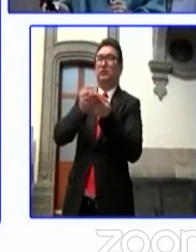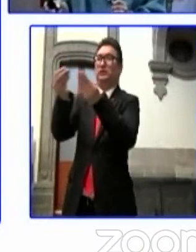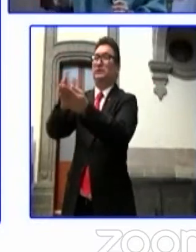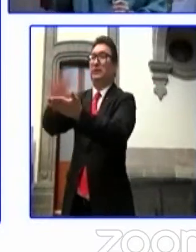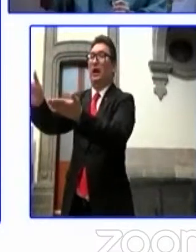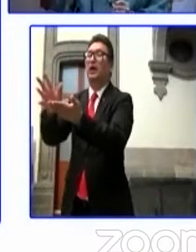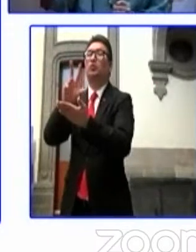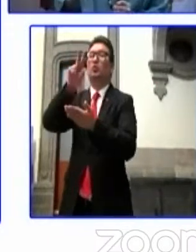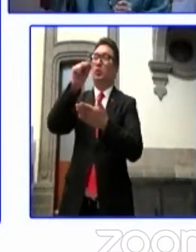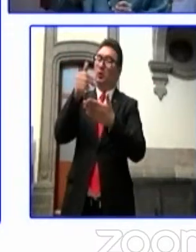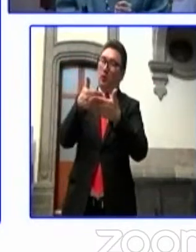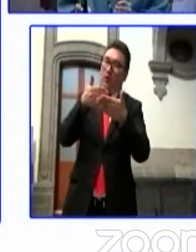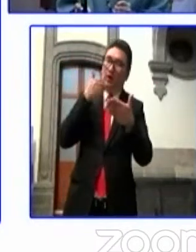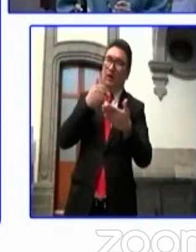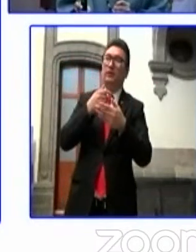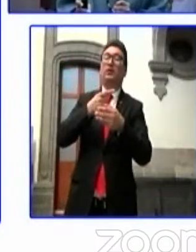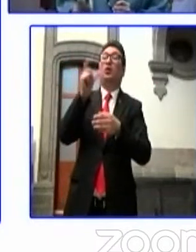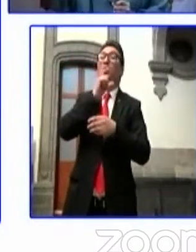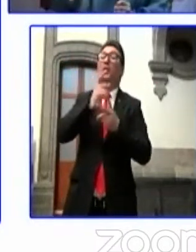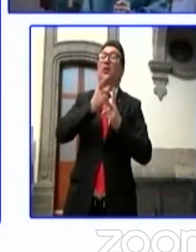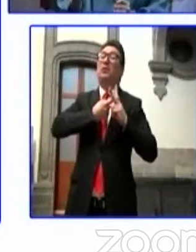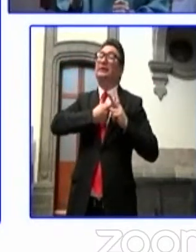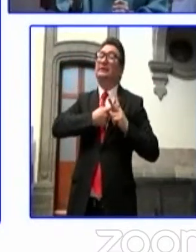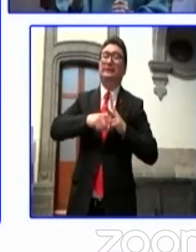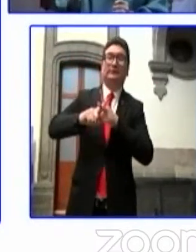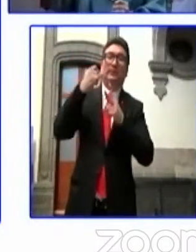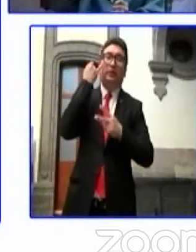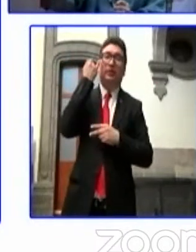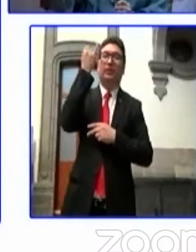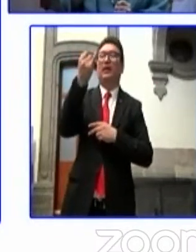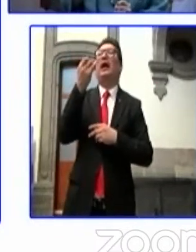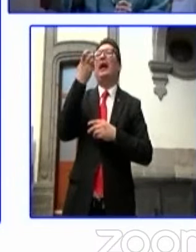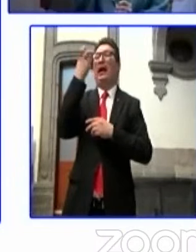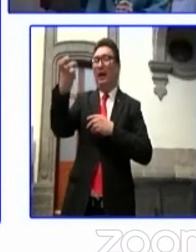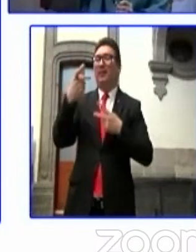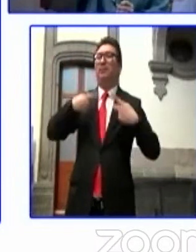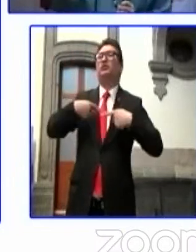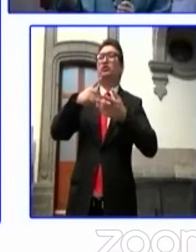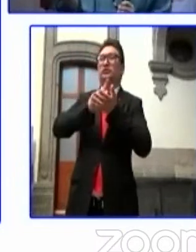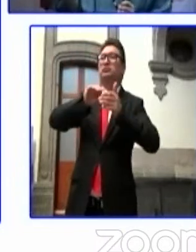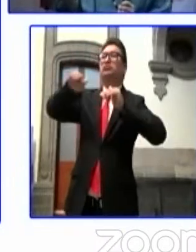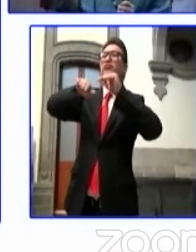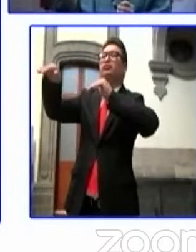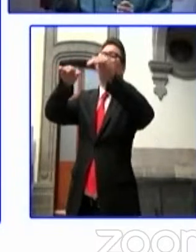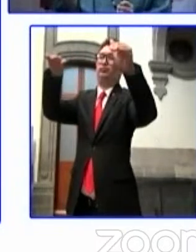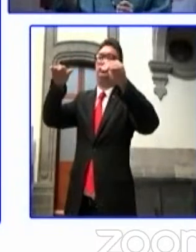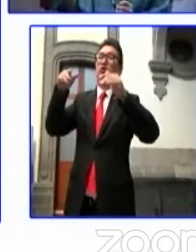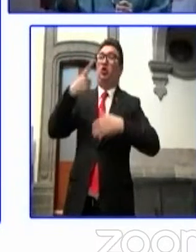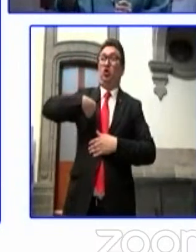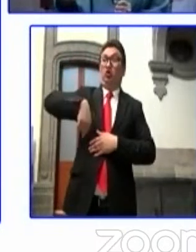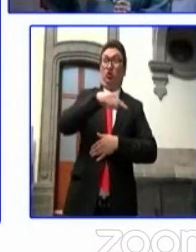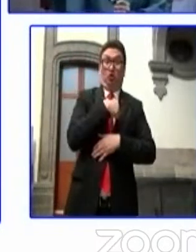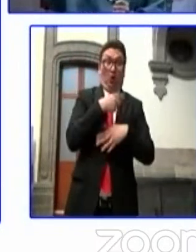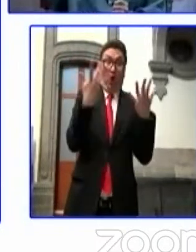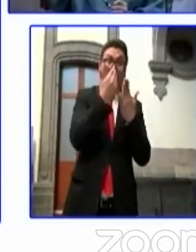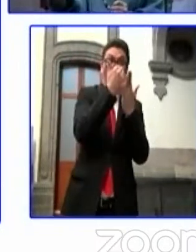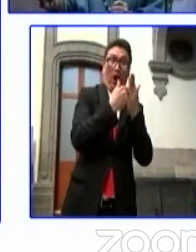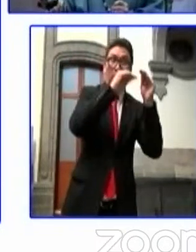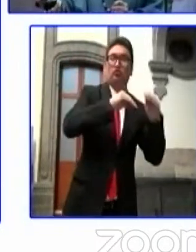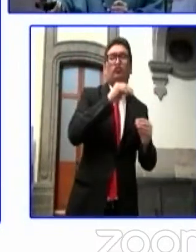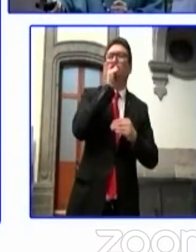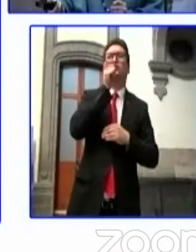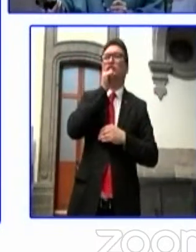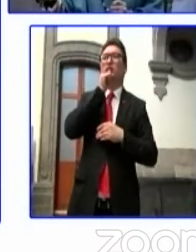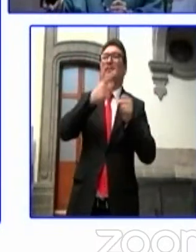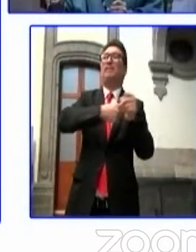no. Desde el día cero se debe de consultar, como hicimos nosotros. Nosotros no teníamos ningún borrador. Primero